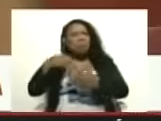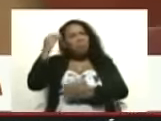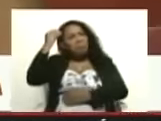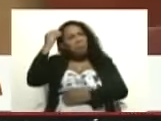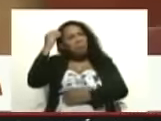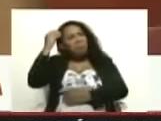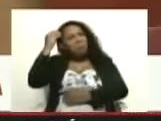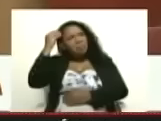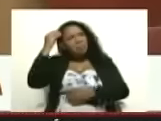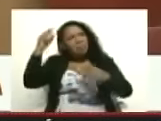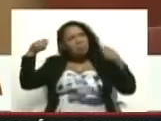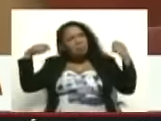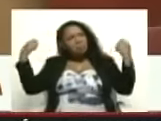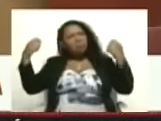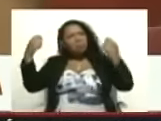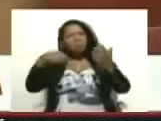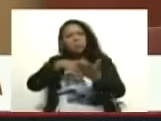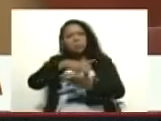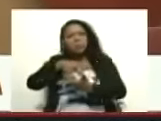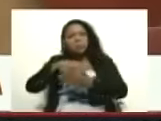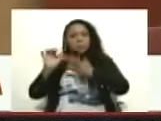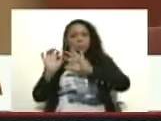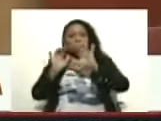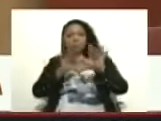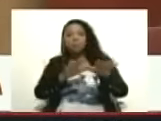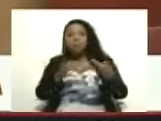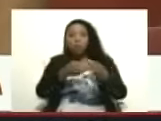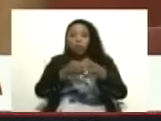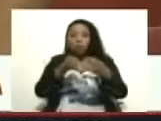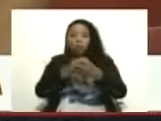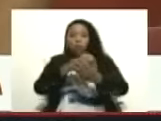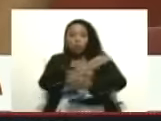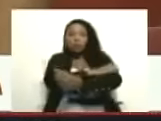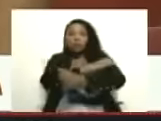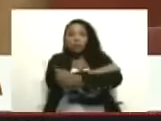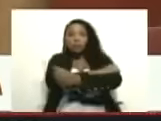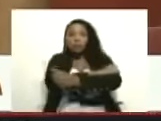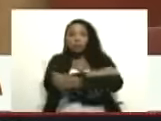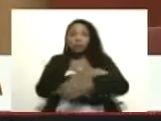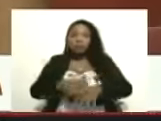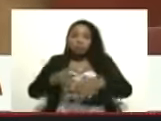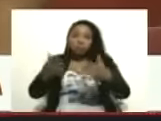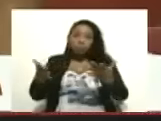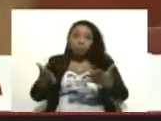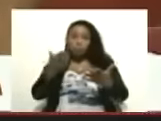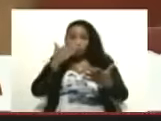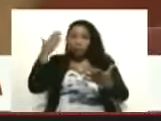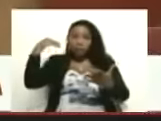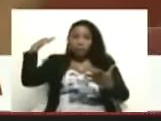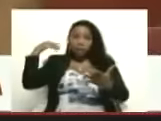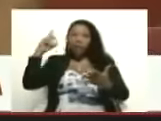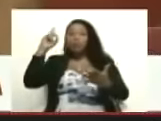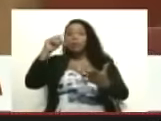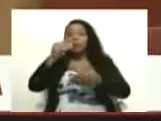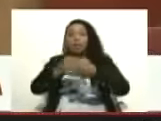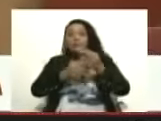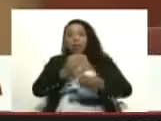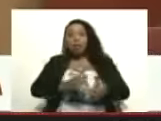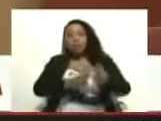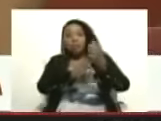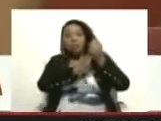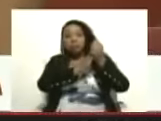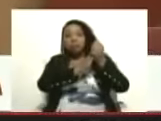de campaña en torno a la participación incluso de sectores extremistas sectores que en el pasado pues Pues también lideraron proceso